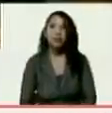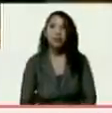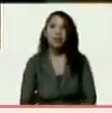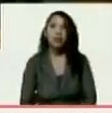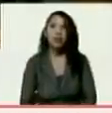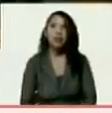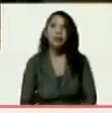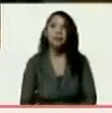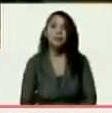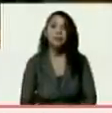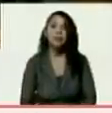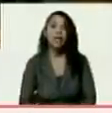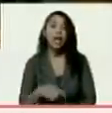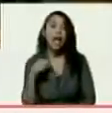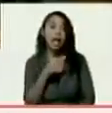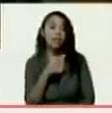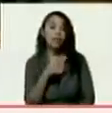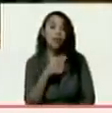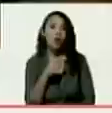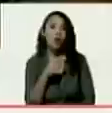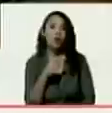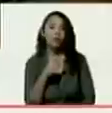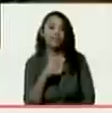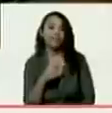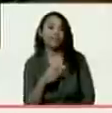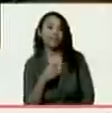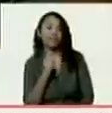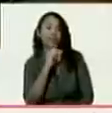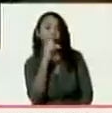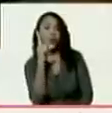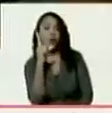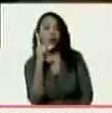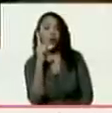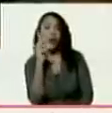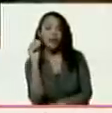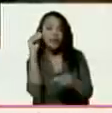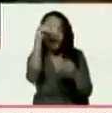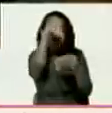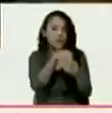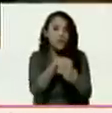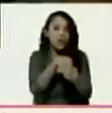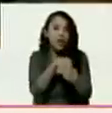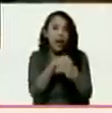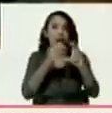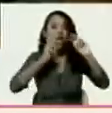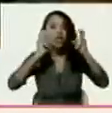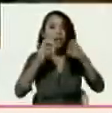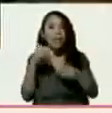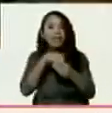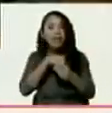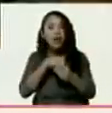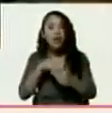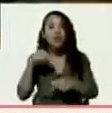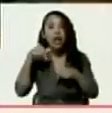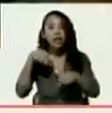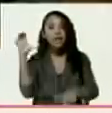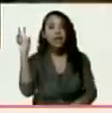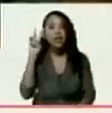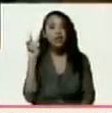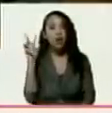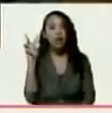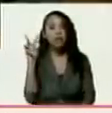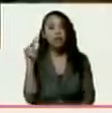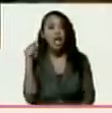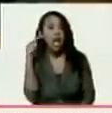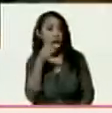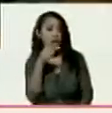Es inadmisible la intromisión de Estados Unidos en los asuntos internos de un país. Ellos no solo